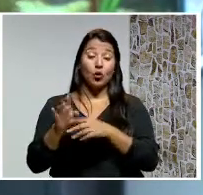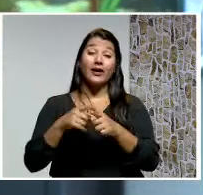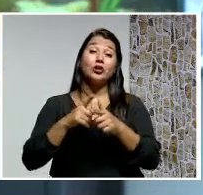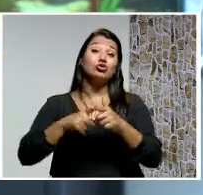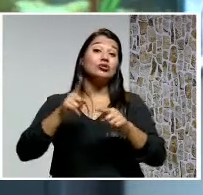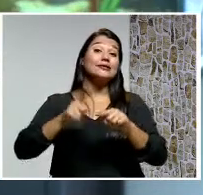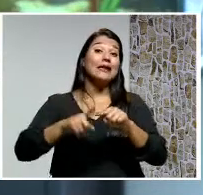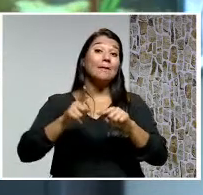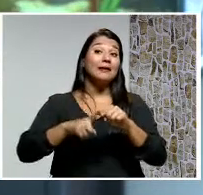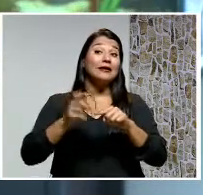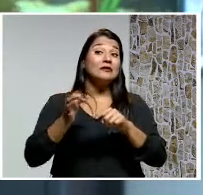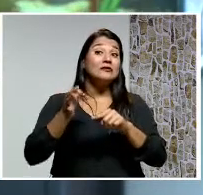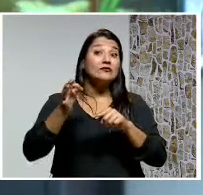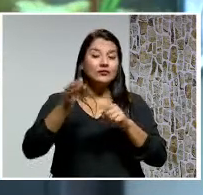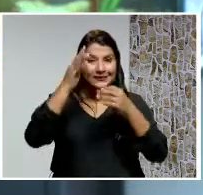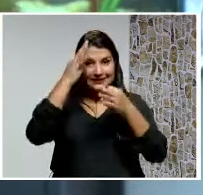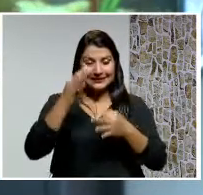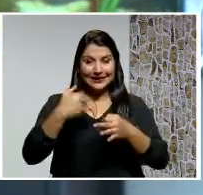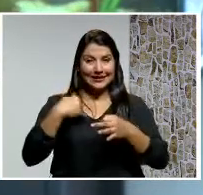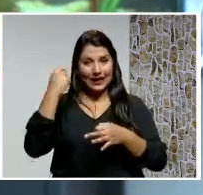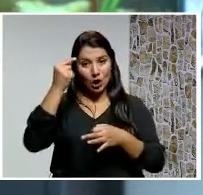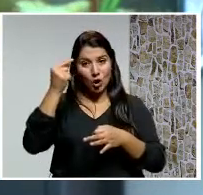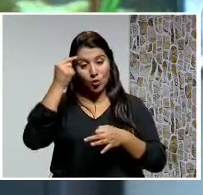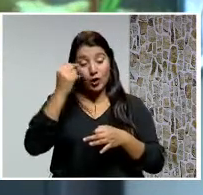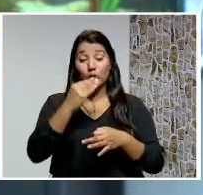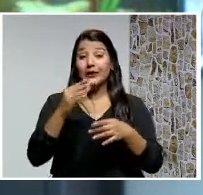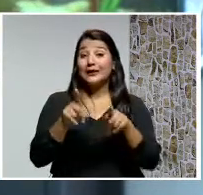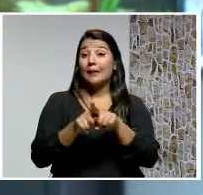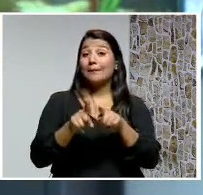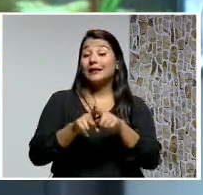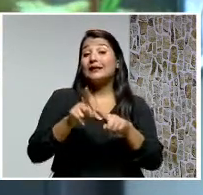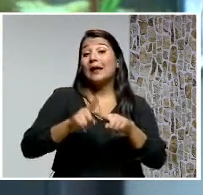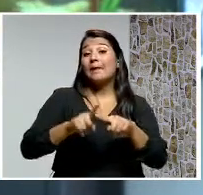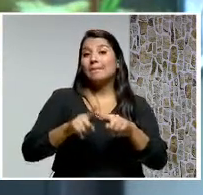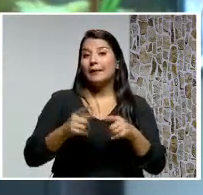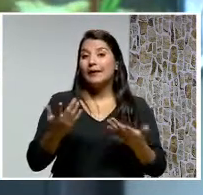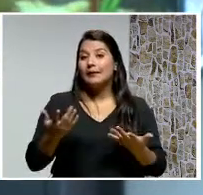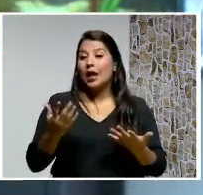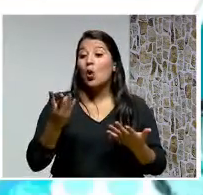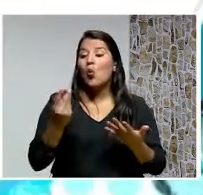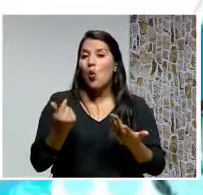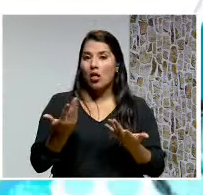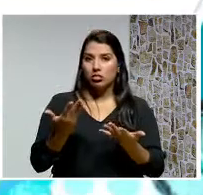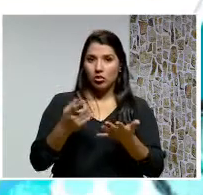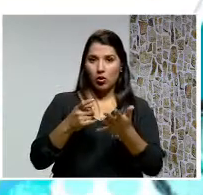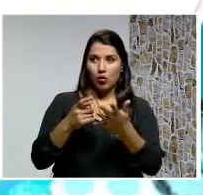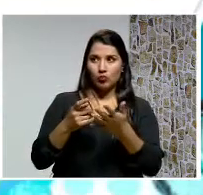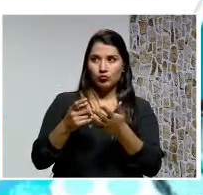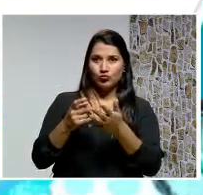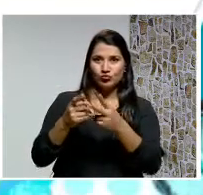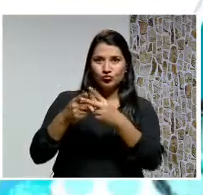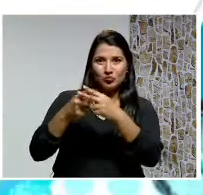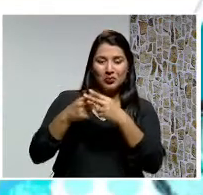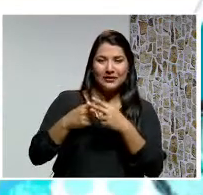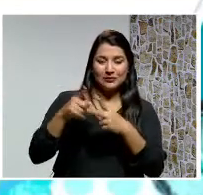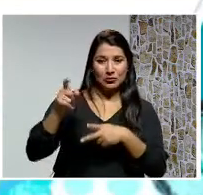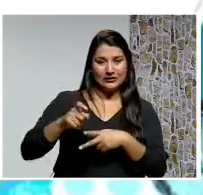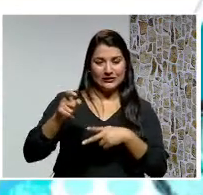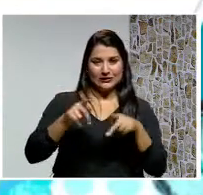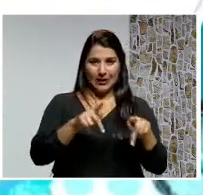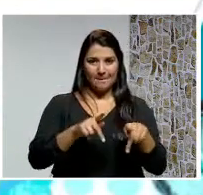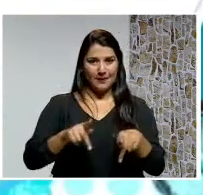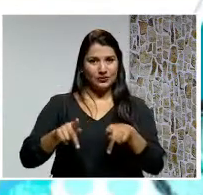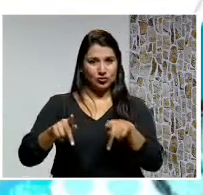próximos meses, también de qué tanto la población esté demandando dinero. No necesariamente una reducción en las tasas va a